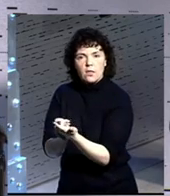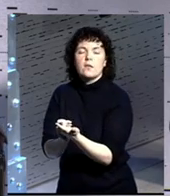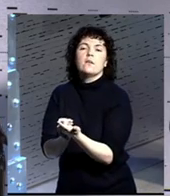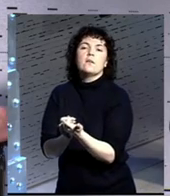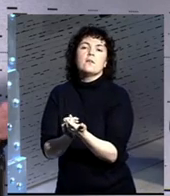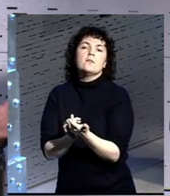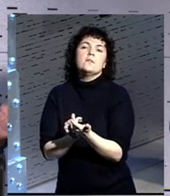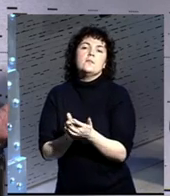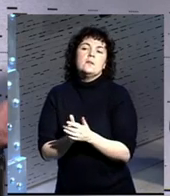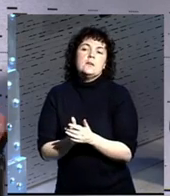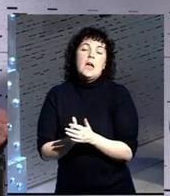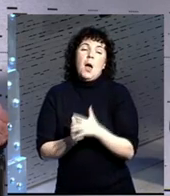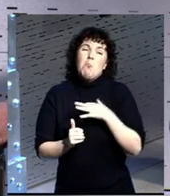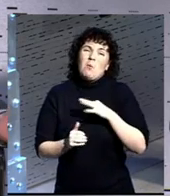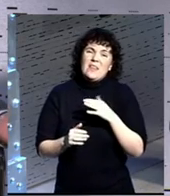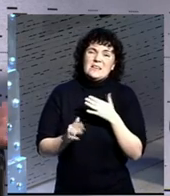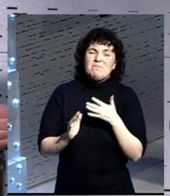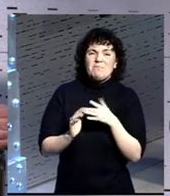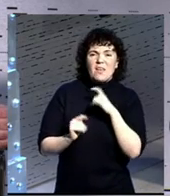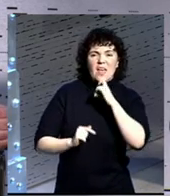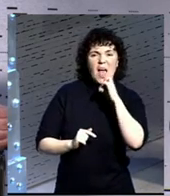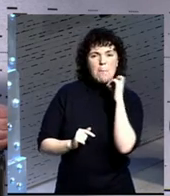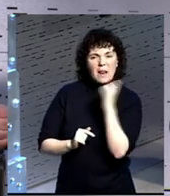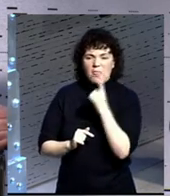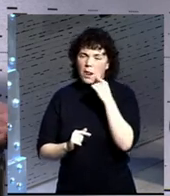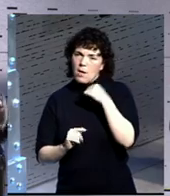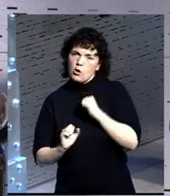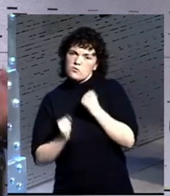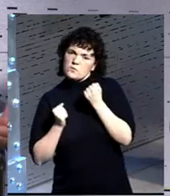ser más que una amenaza a la supervivencia de los bancos,